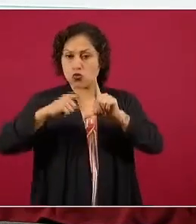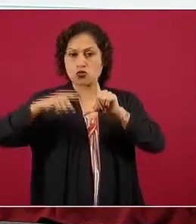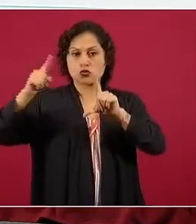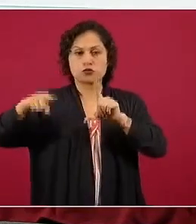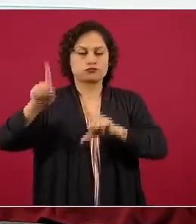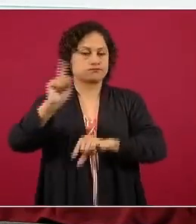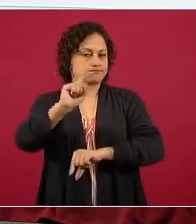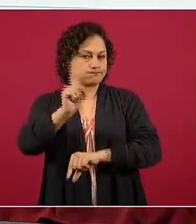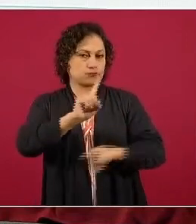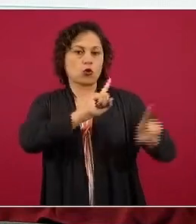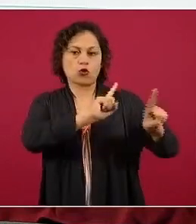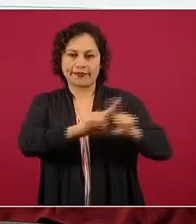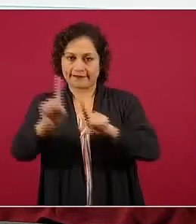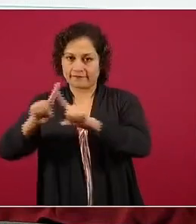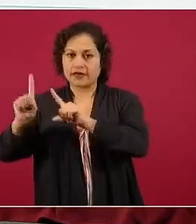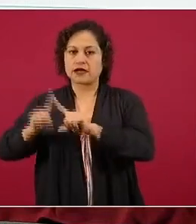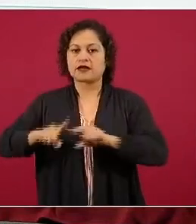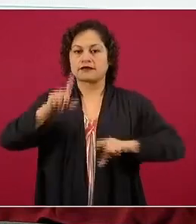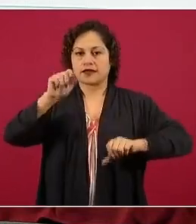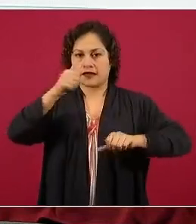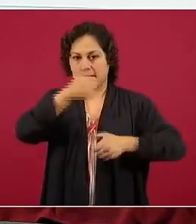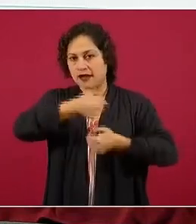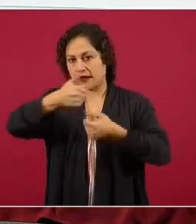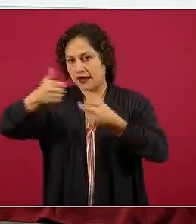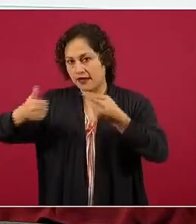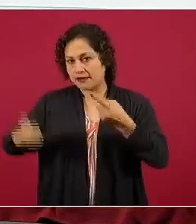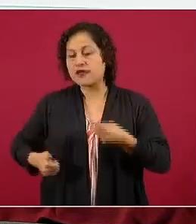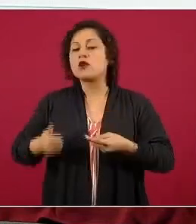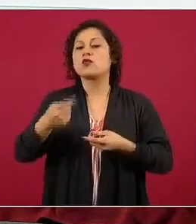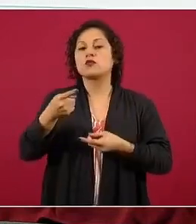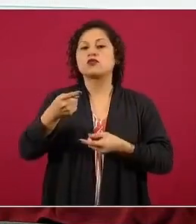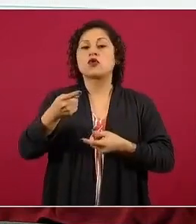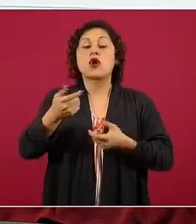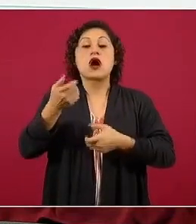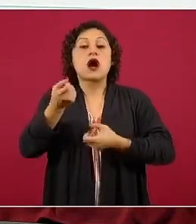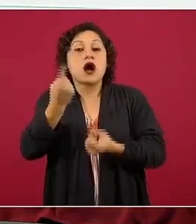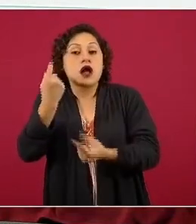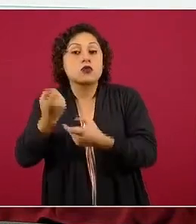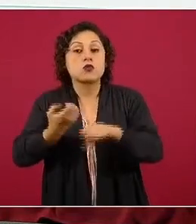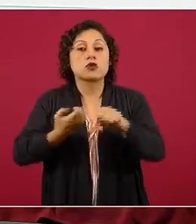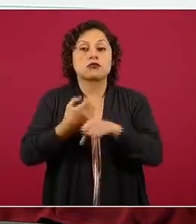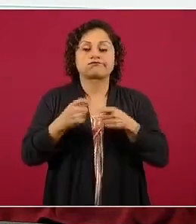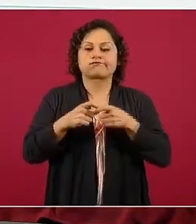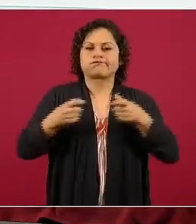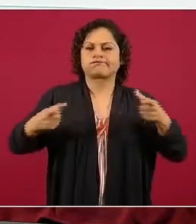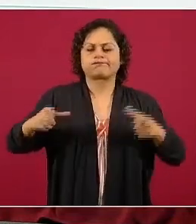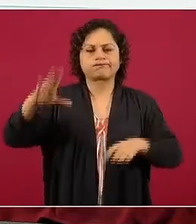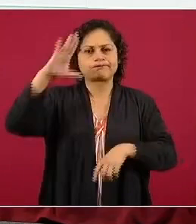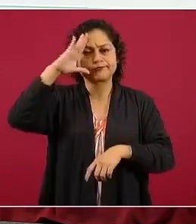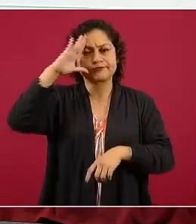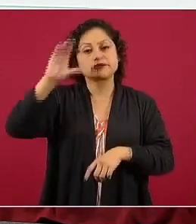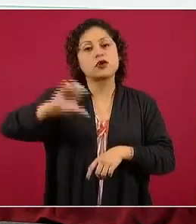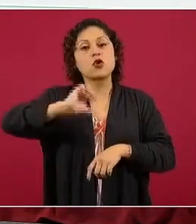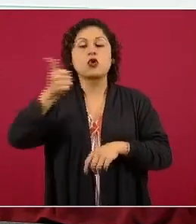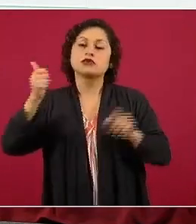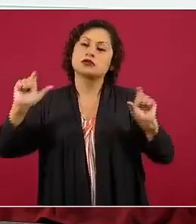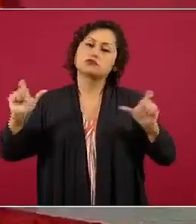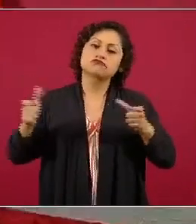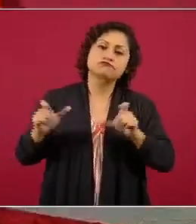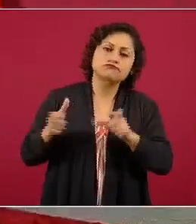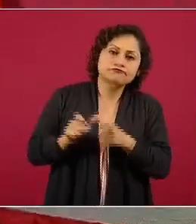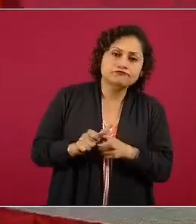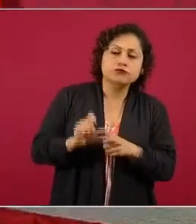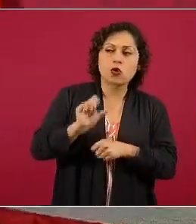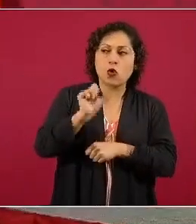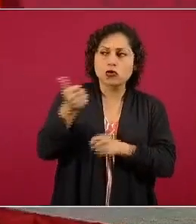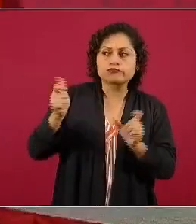nivel nacional, y vamos a ver algunas entidades que están subiendo más rápido que otras que están bajando, otras que siguen bajando,